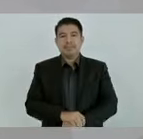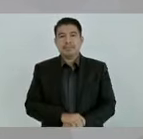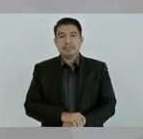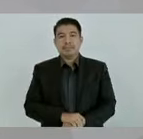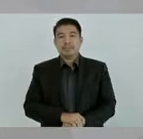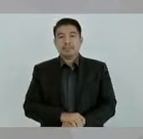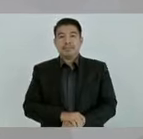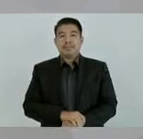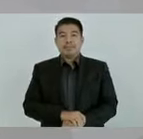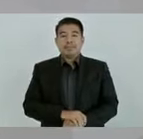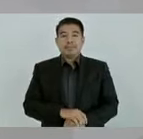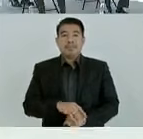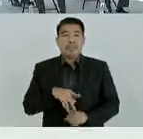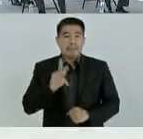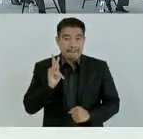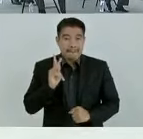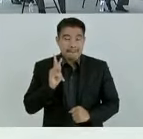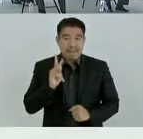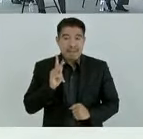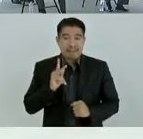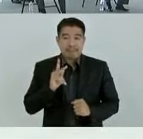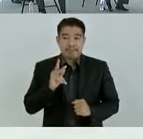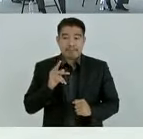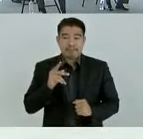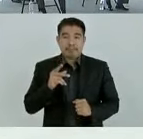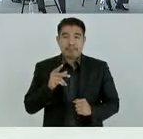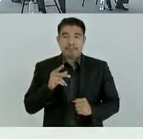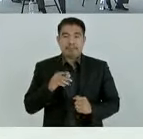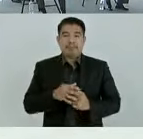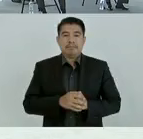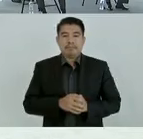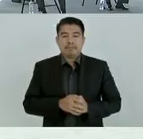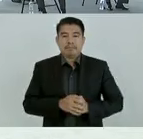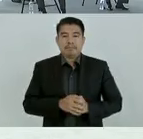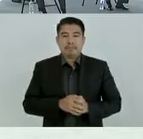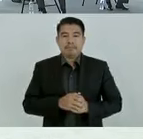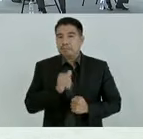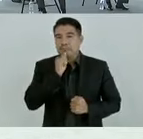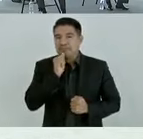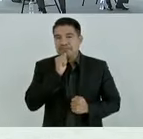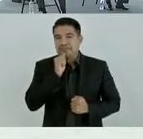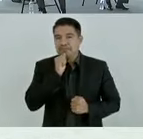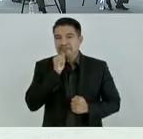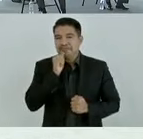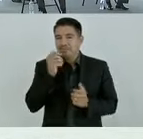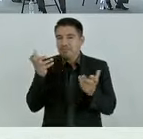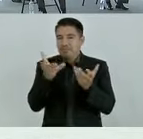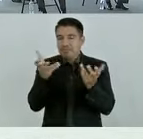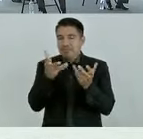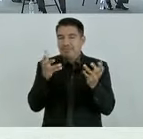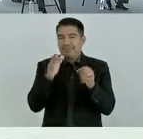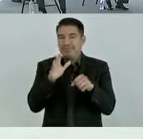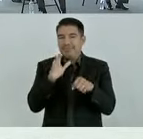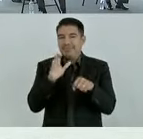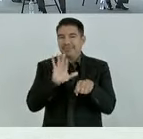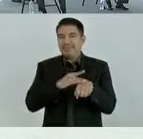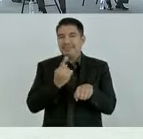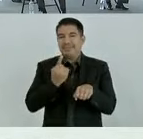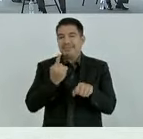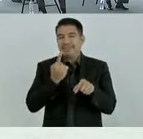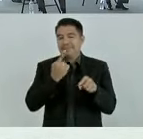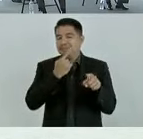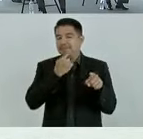Pero si no es posible, por distintas